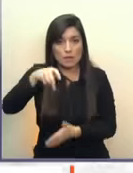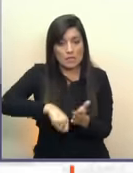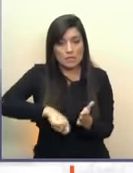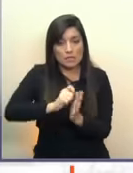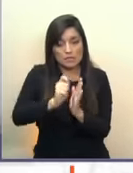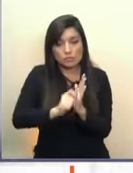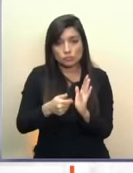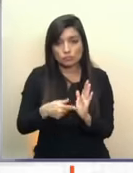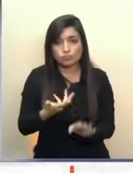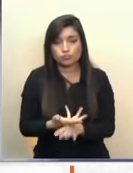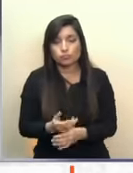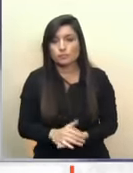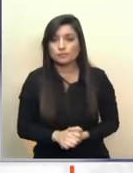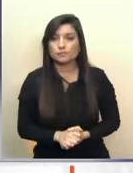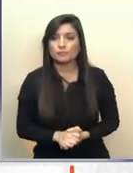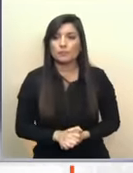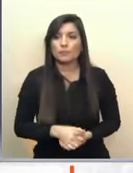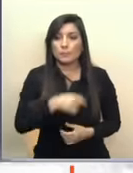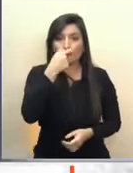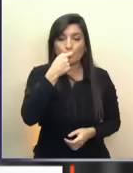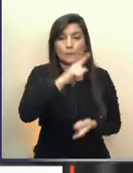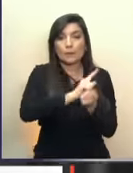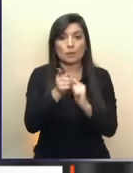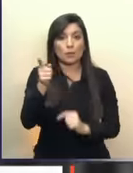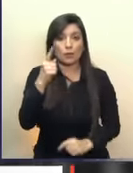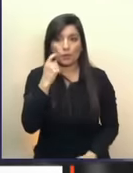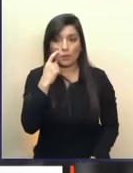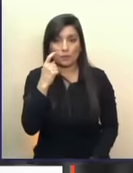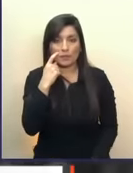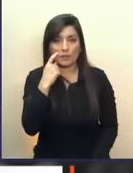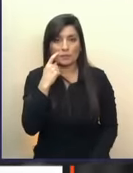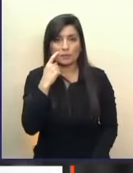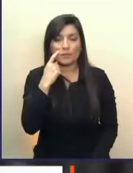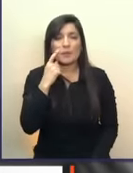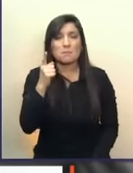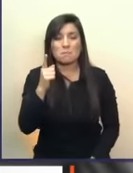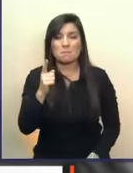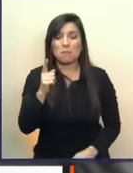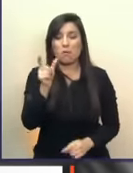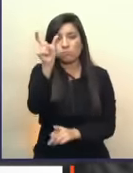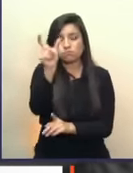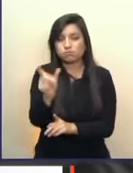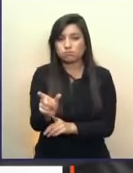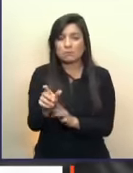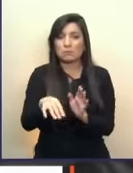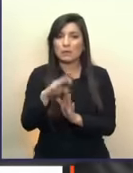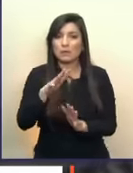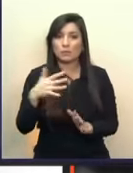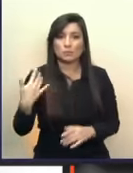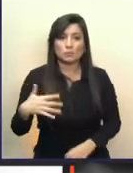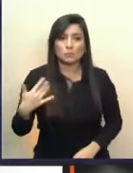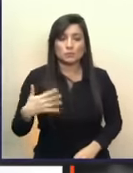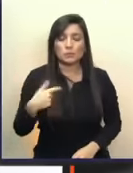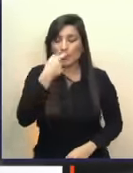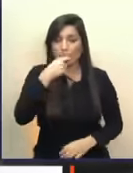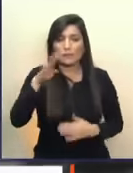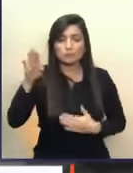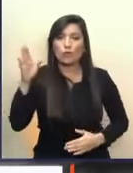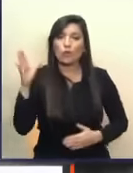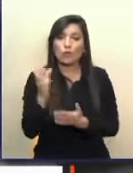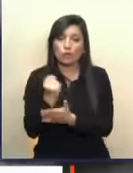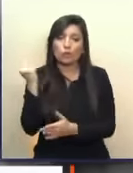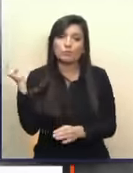Bariloche. De Hitler pasamos a Josef Mengele. Una de las figuras más controvertidas del nazismo logró huir a Argentina,